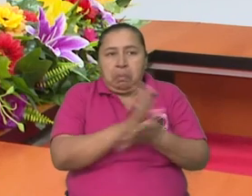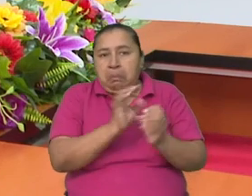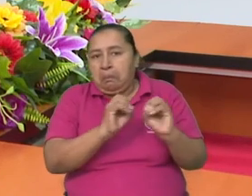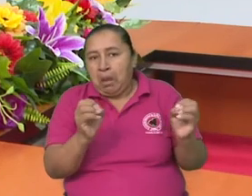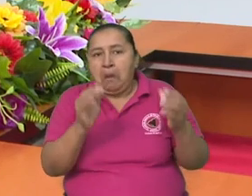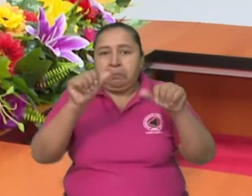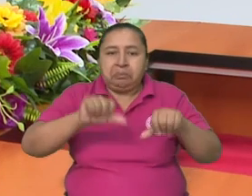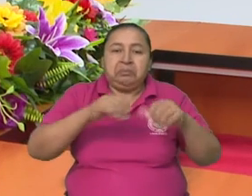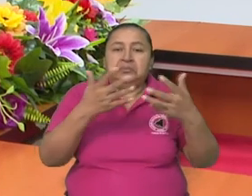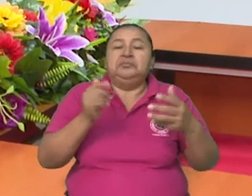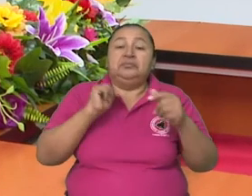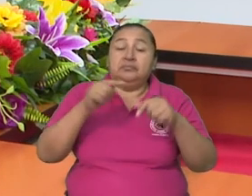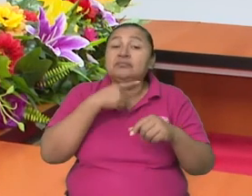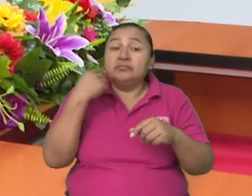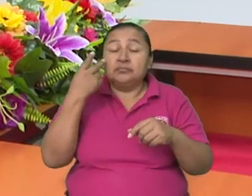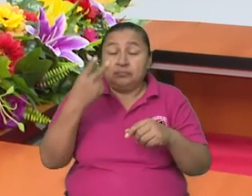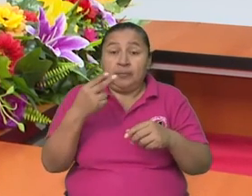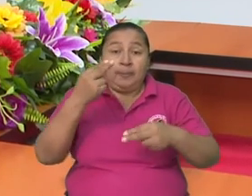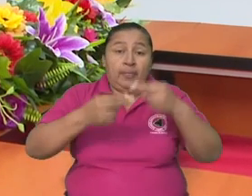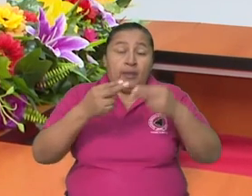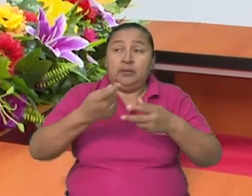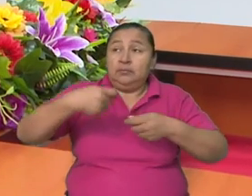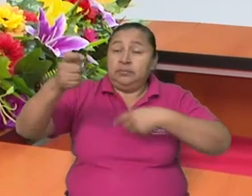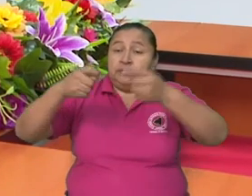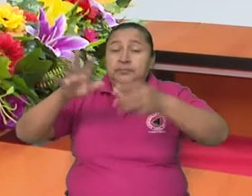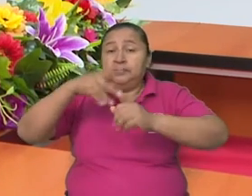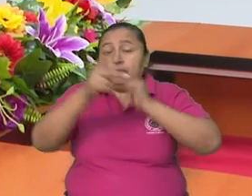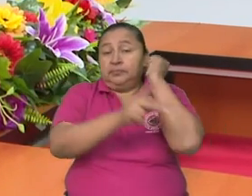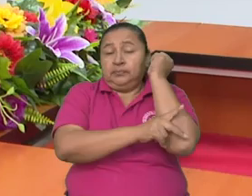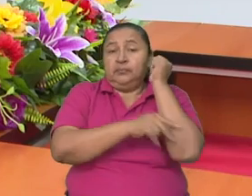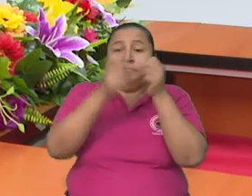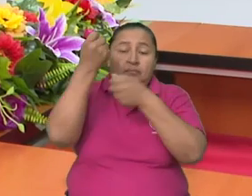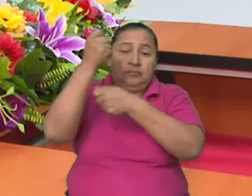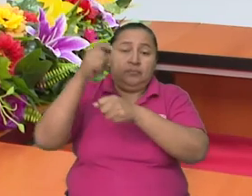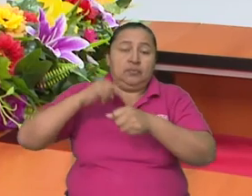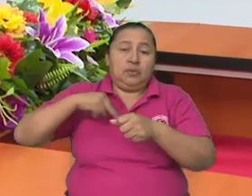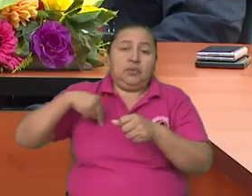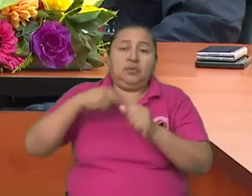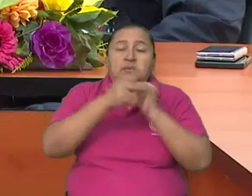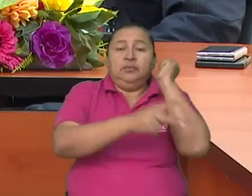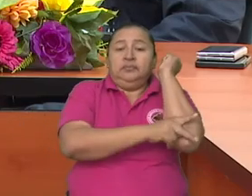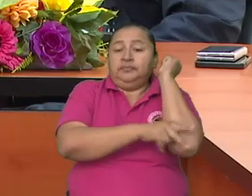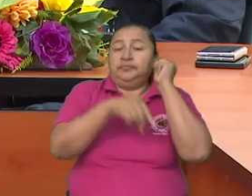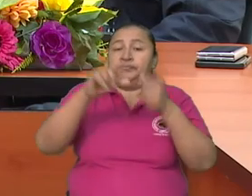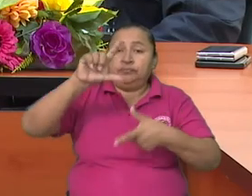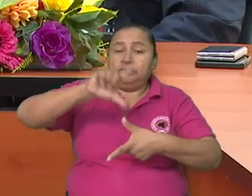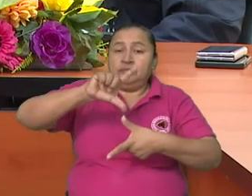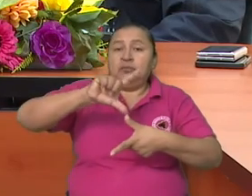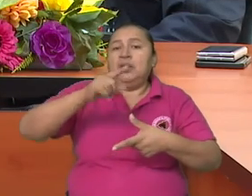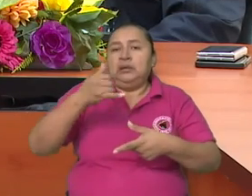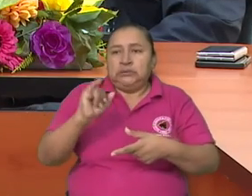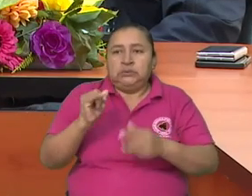empresa, que en realidad cuando vemos las cifras de exportaciones y el liderazgo que ha tenido nuestro país a nivel latinoamericano, pues